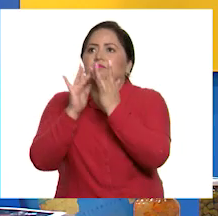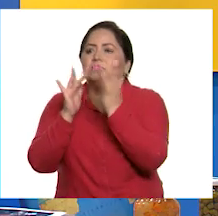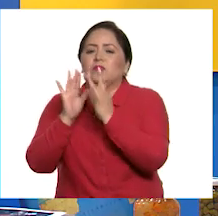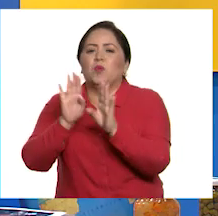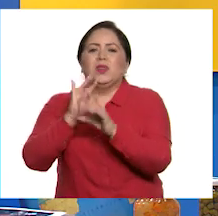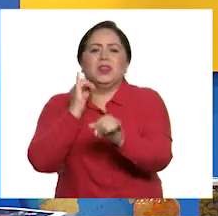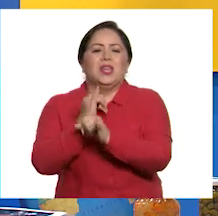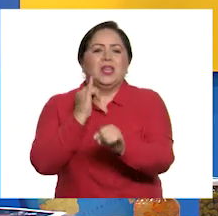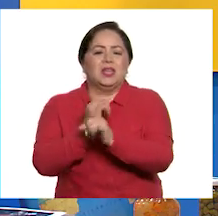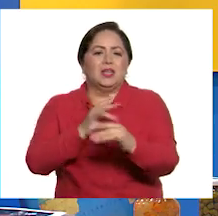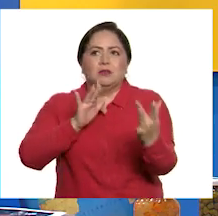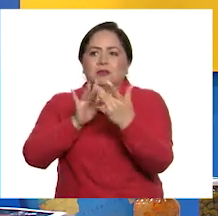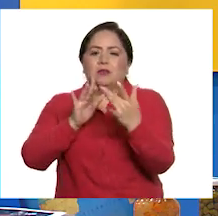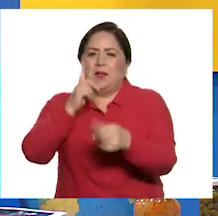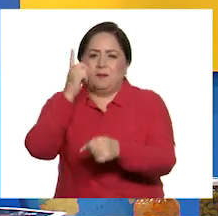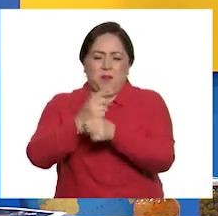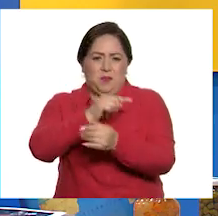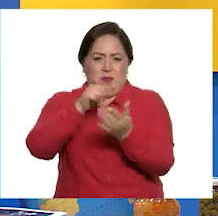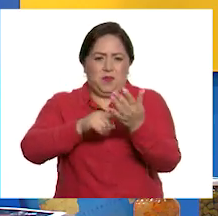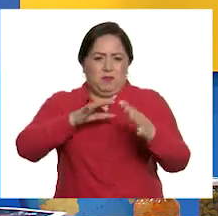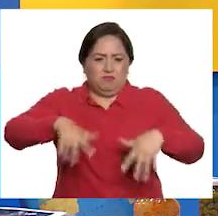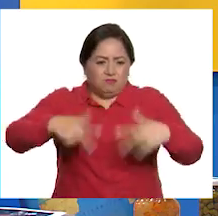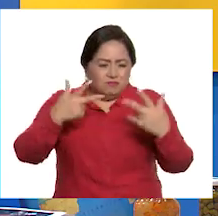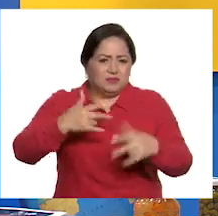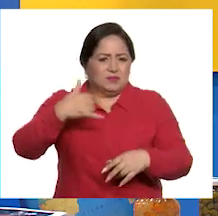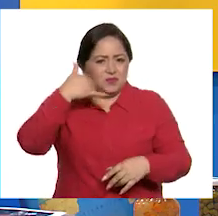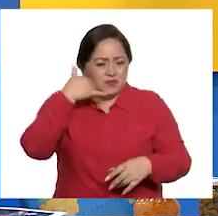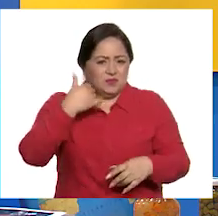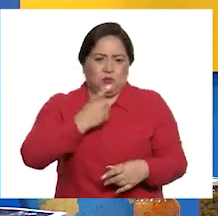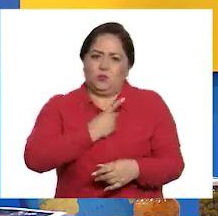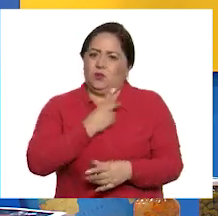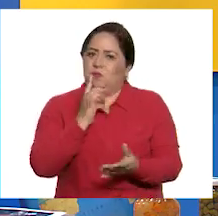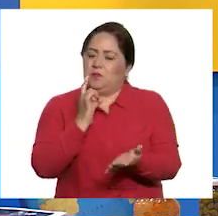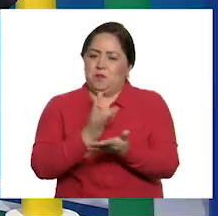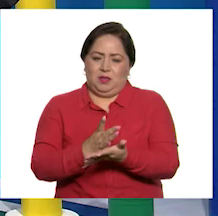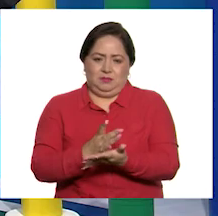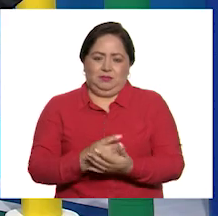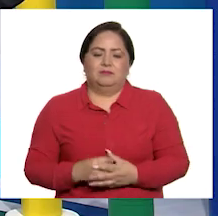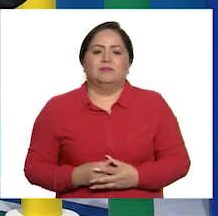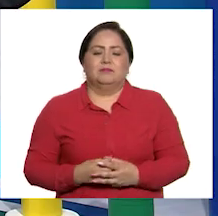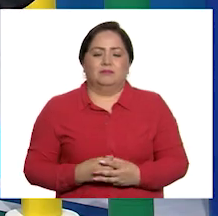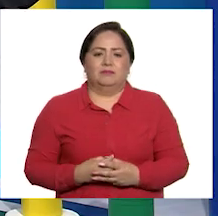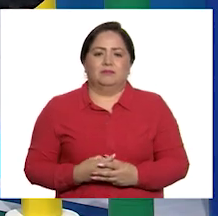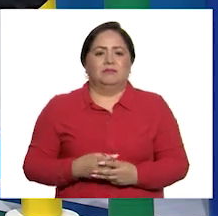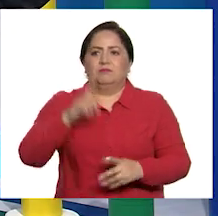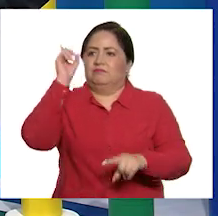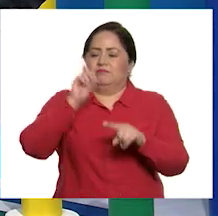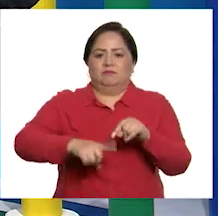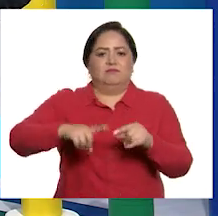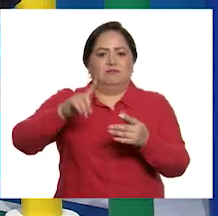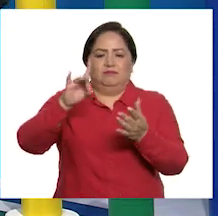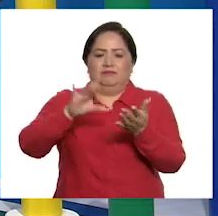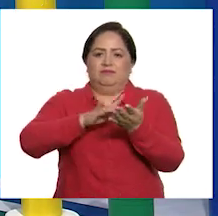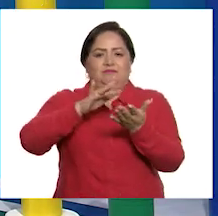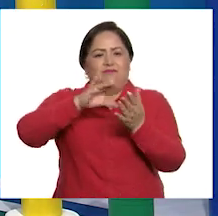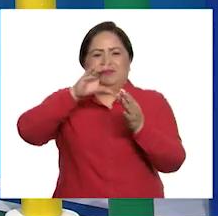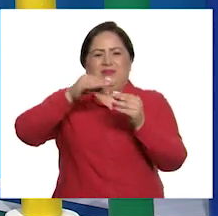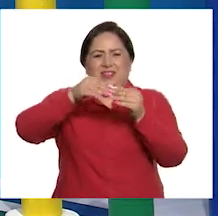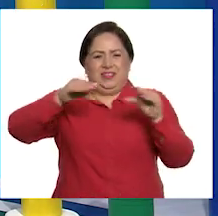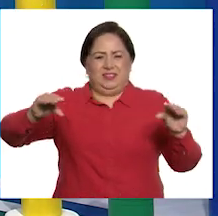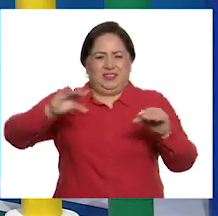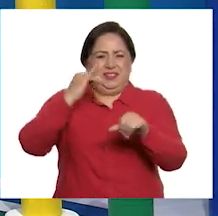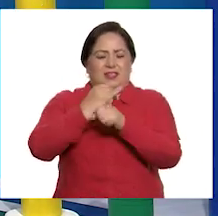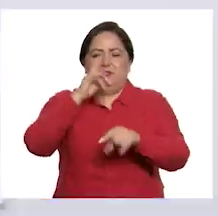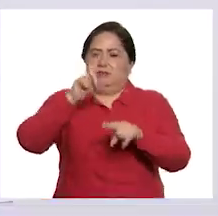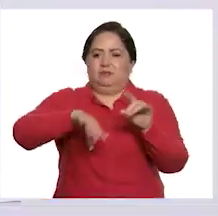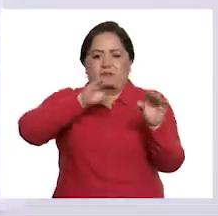entre computadoras, principalmente, y a través de una línea telefónica. Muy bien, entonces adiós, módem. Adiós, módem. Estoy de